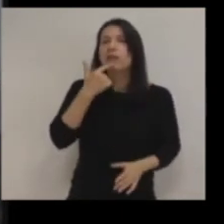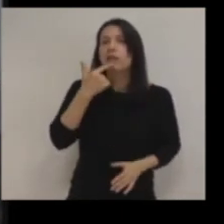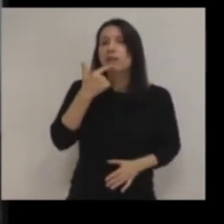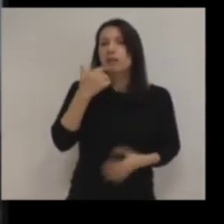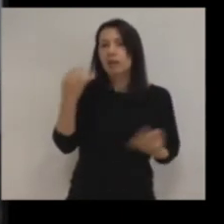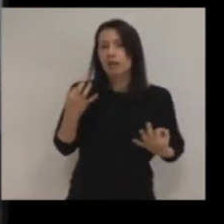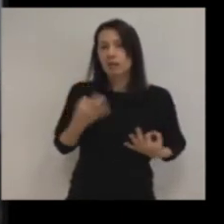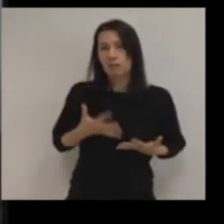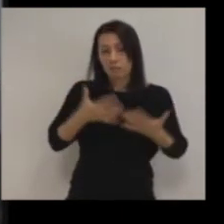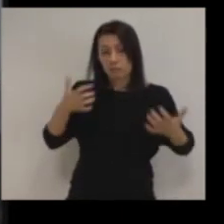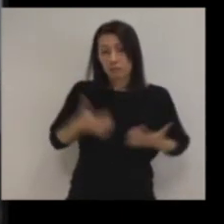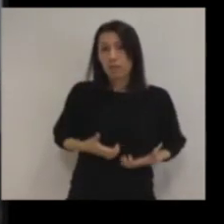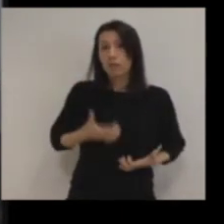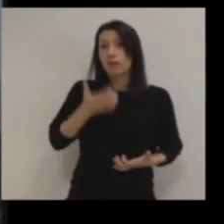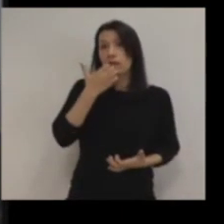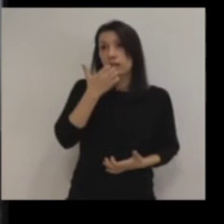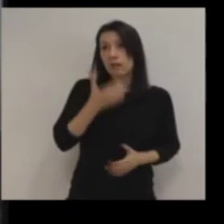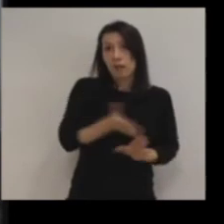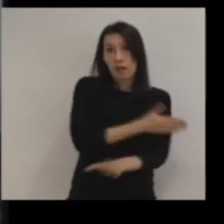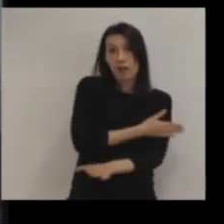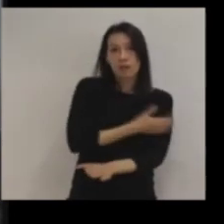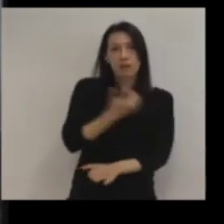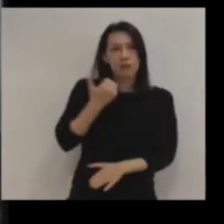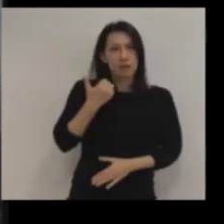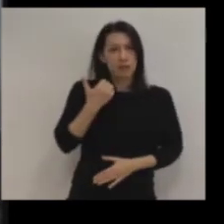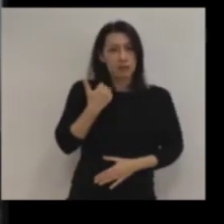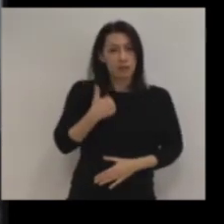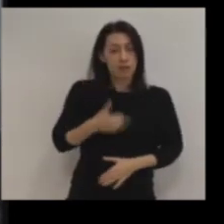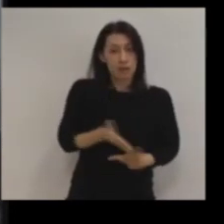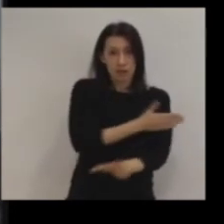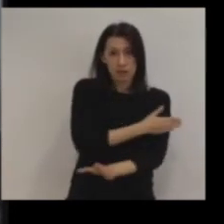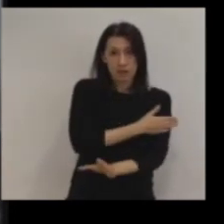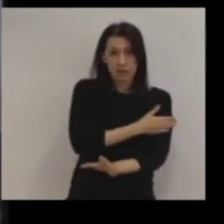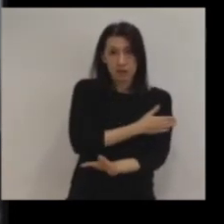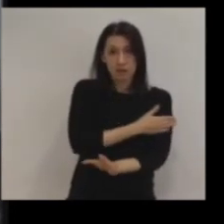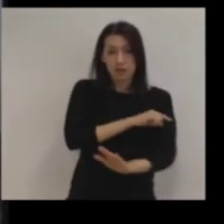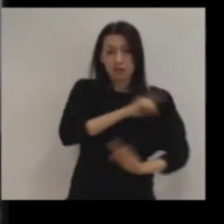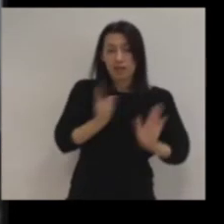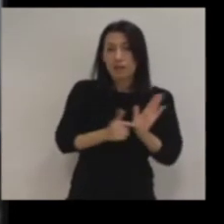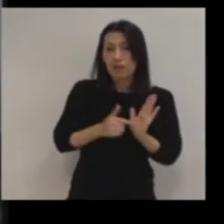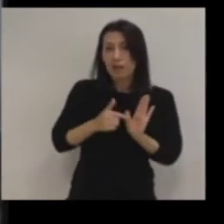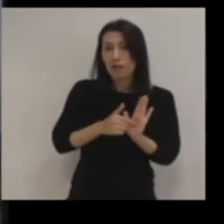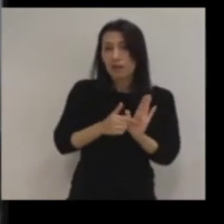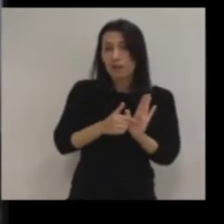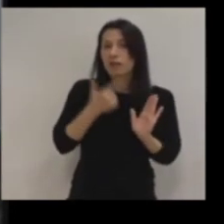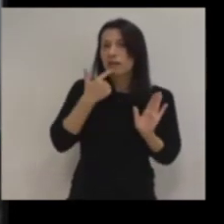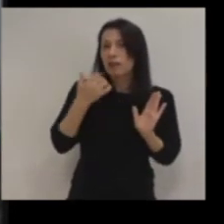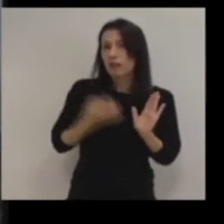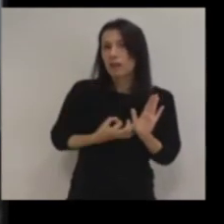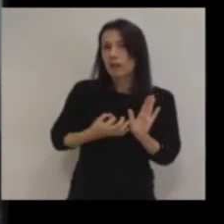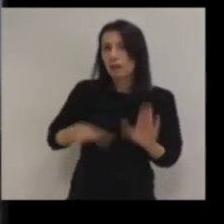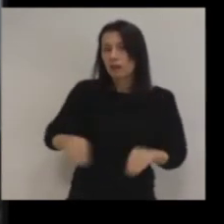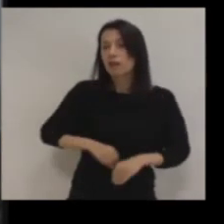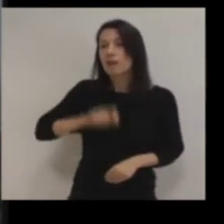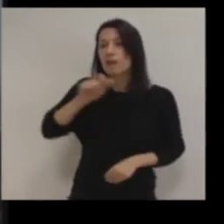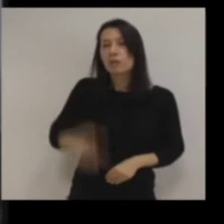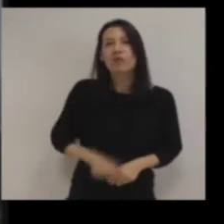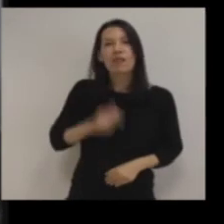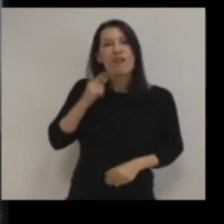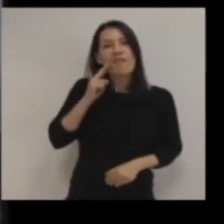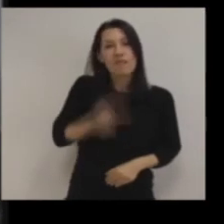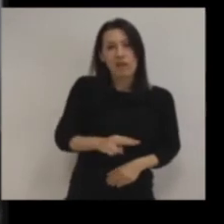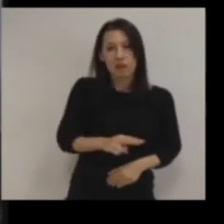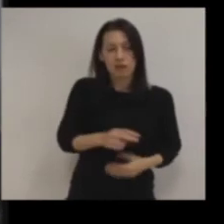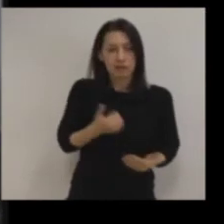es que se considera que si tú ya has visto la cookie, o sea, directamente la ley de cookies está asumiendo que la persona ve. Entonces